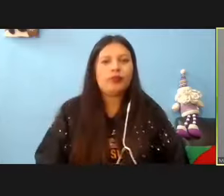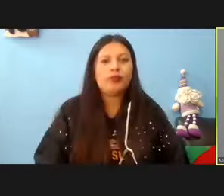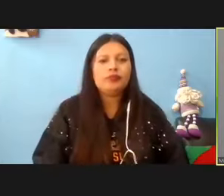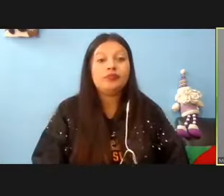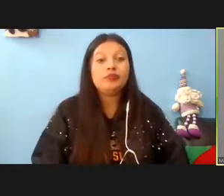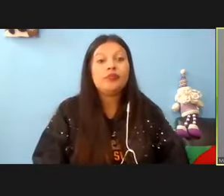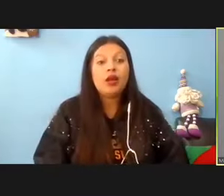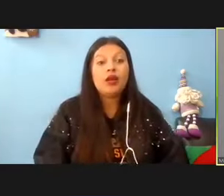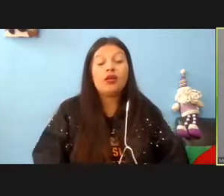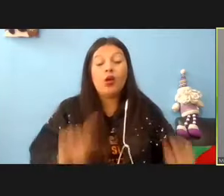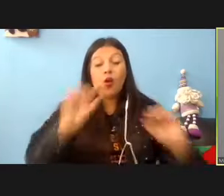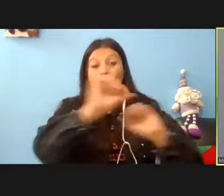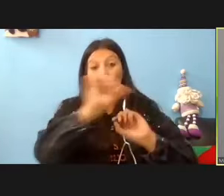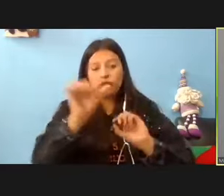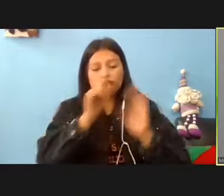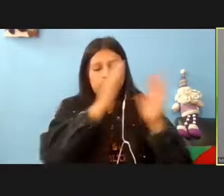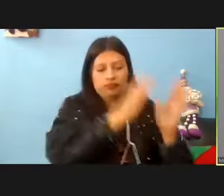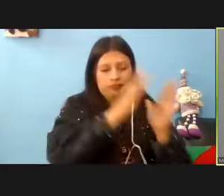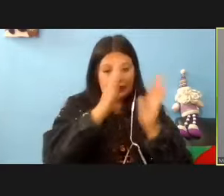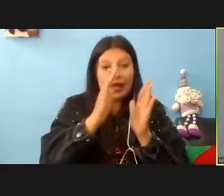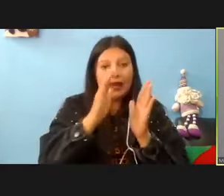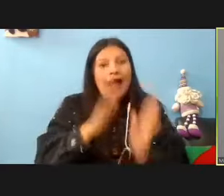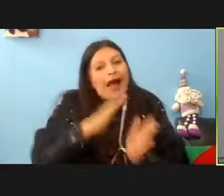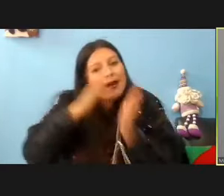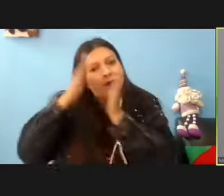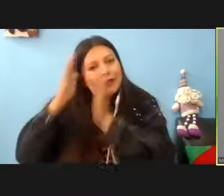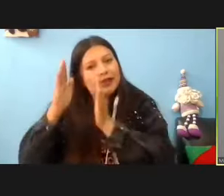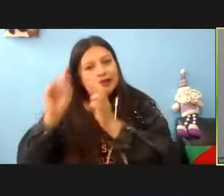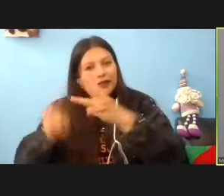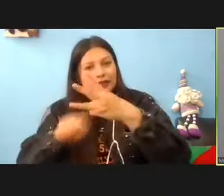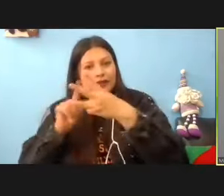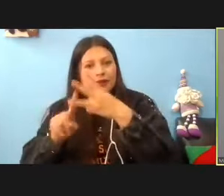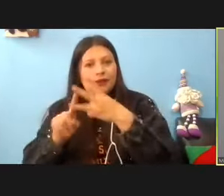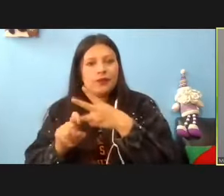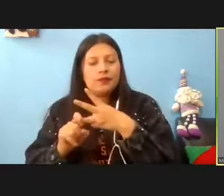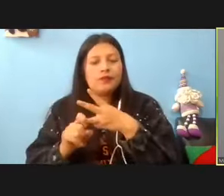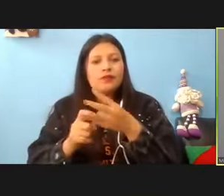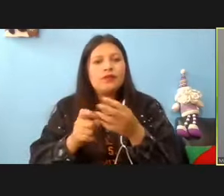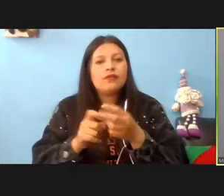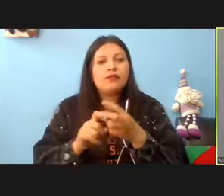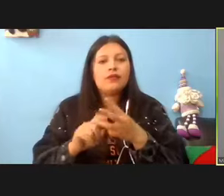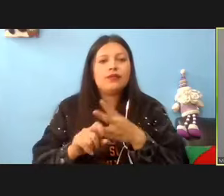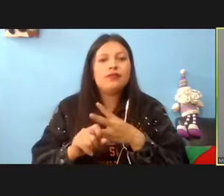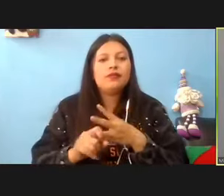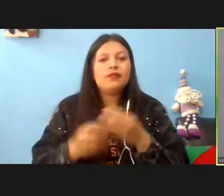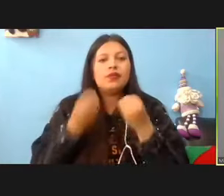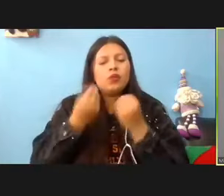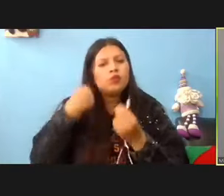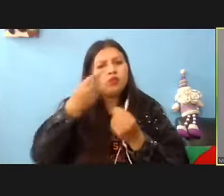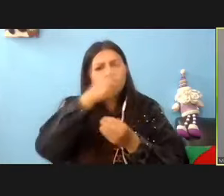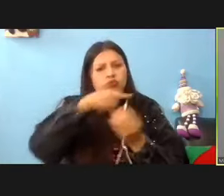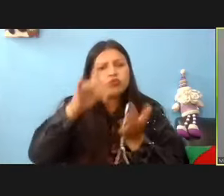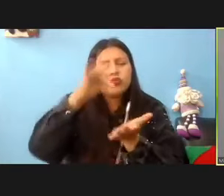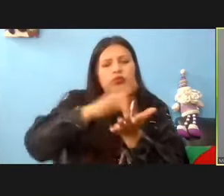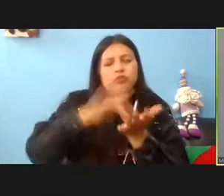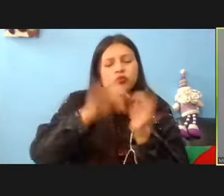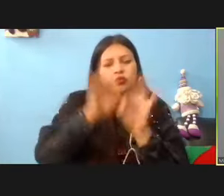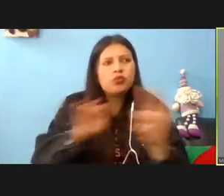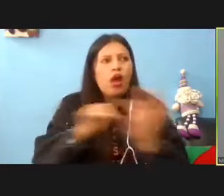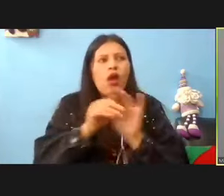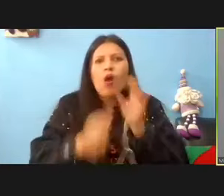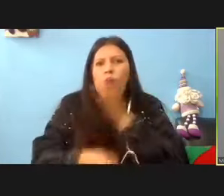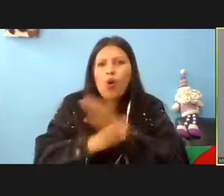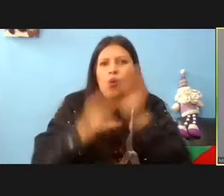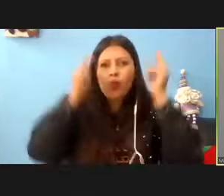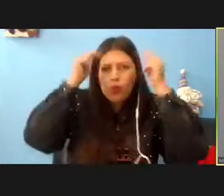Hay un tercer elemento que pareciese que tiene muchísimo eco en todos los participantes, y es que nos sigamos